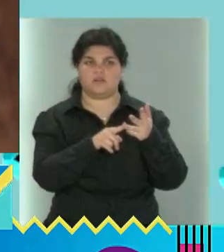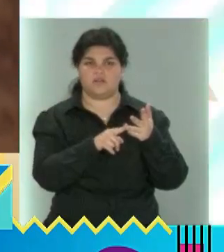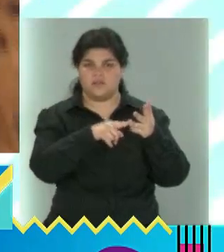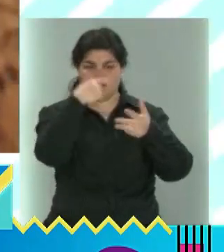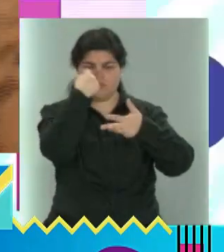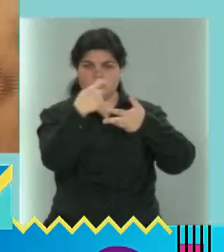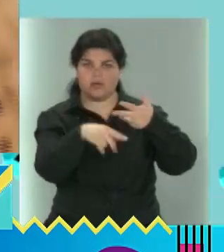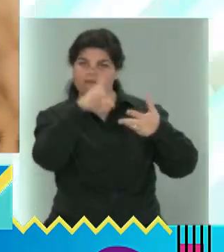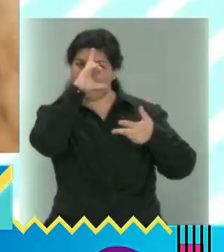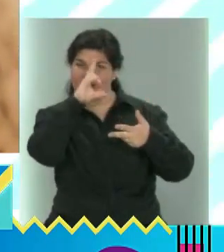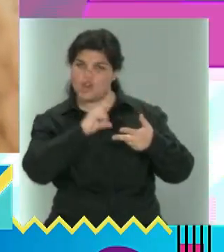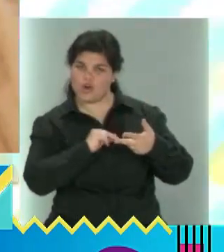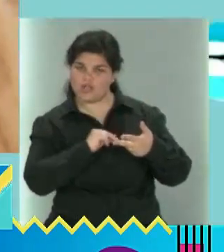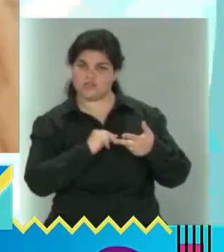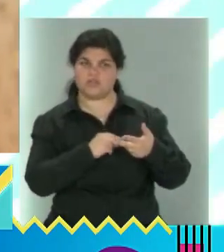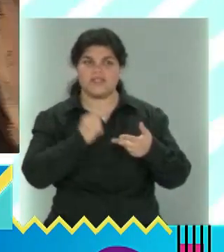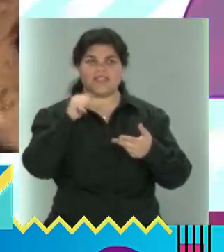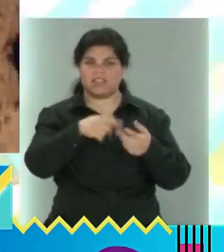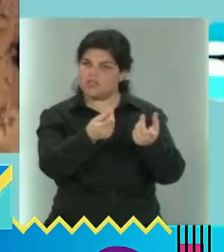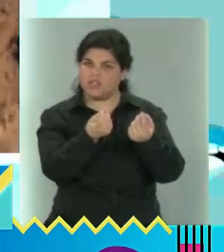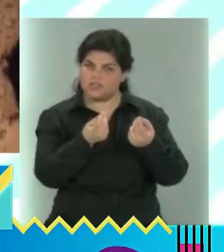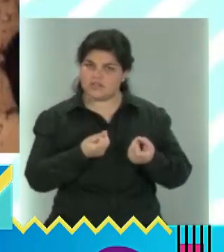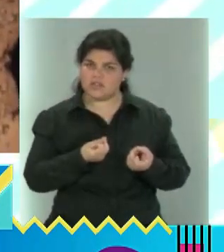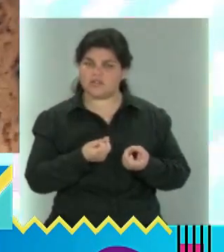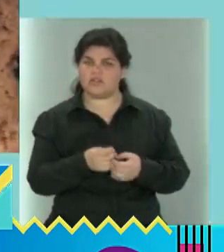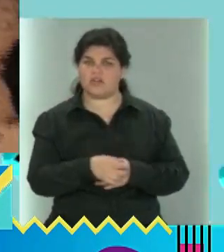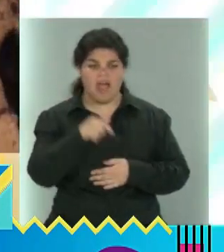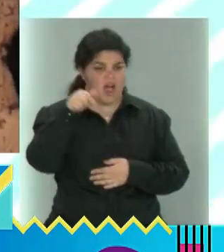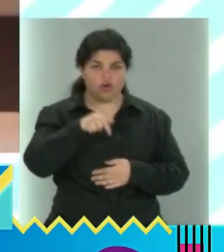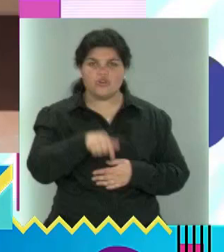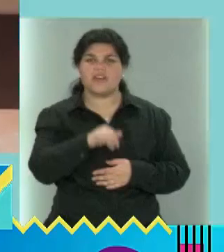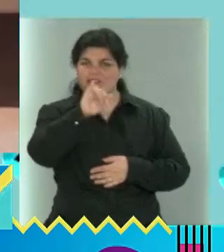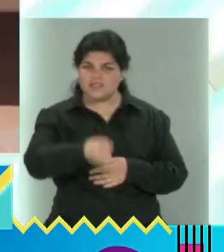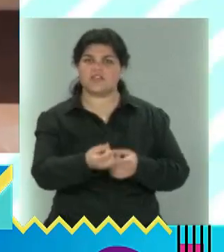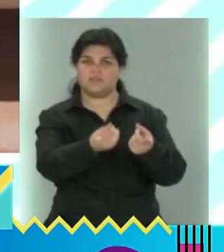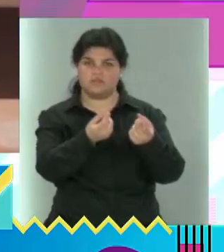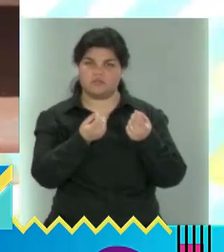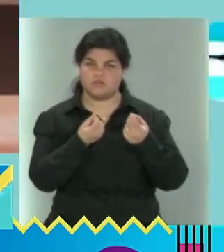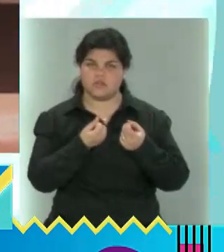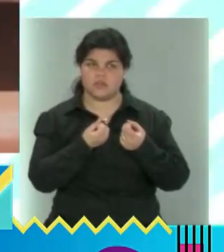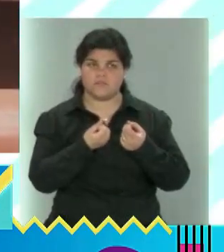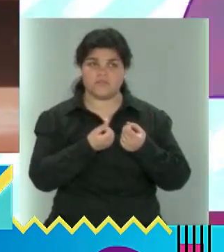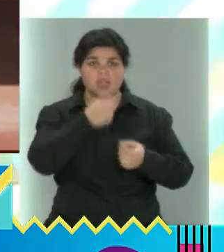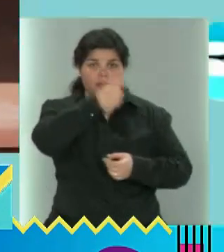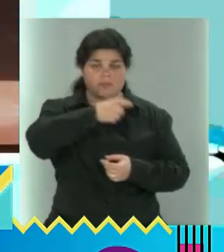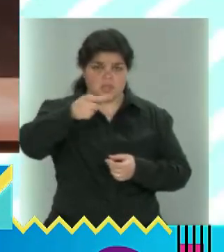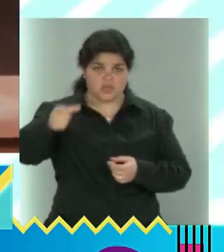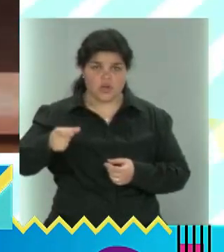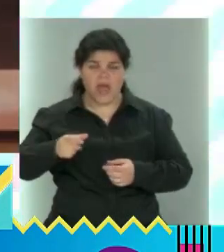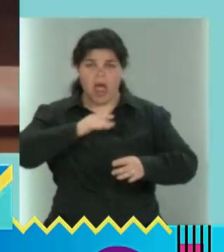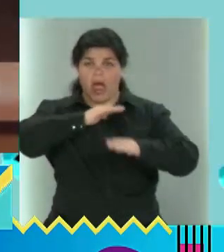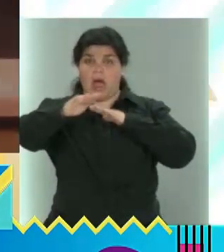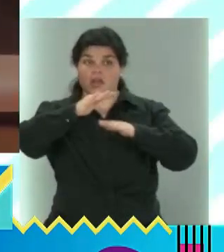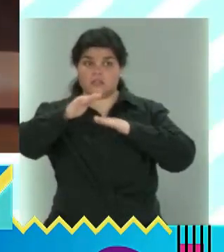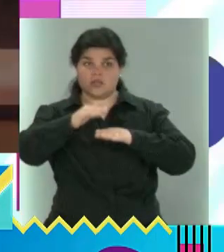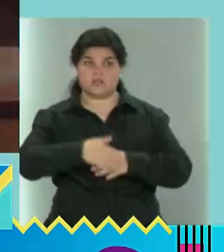todos esos valores que son tan necesarios hoy y que si mucha gente hiciera artes marciales les puedo asegurar que no